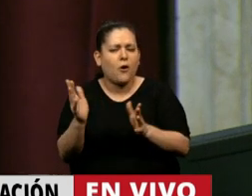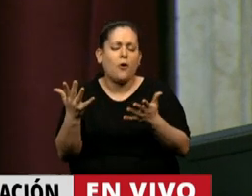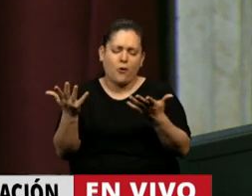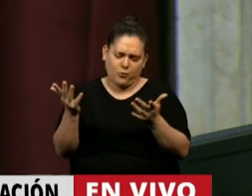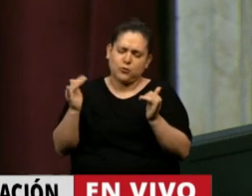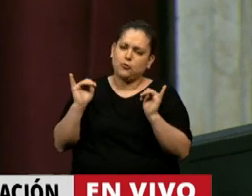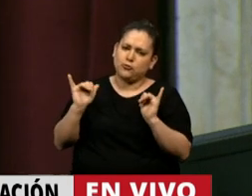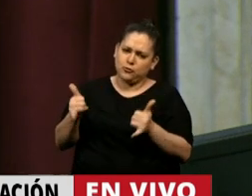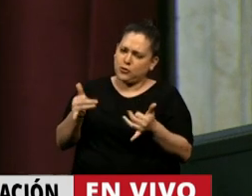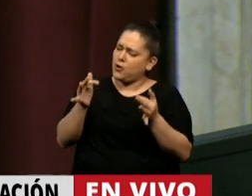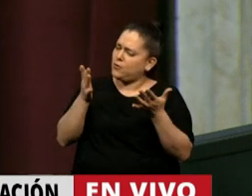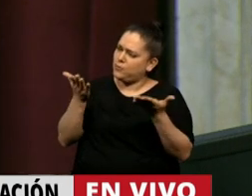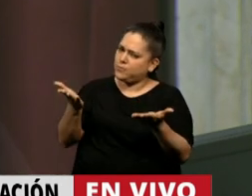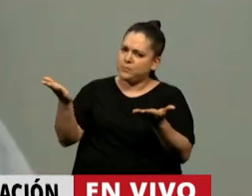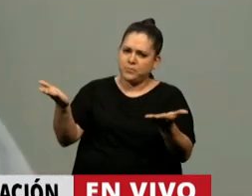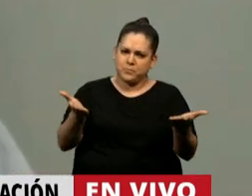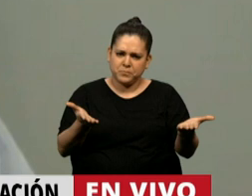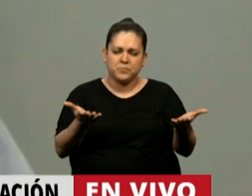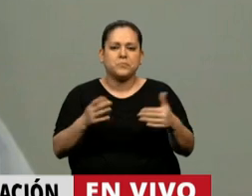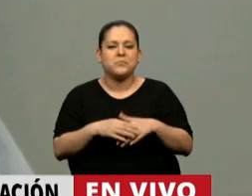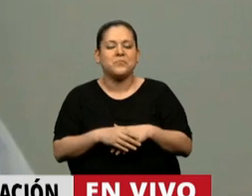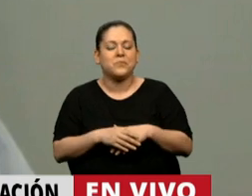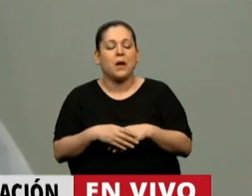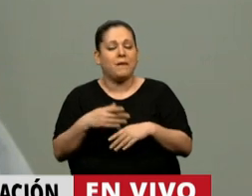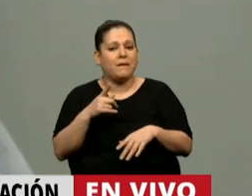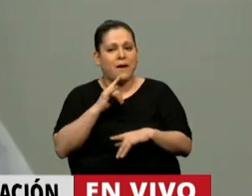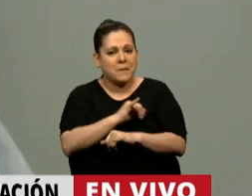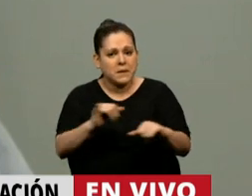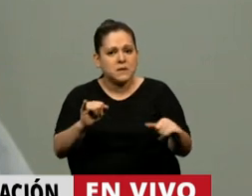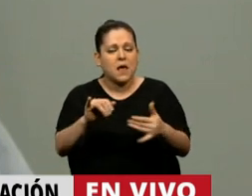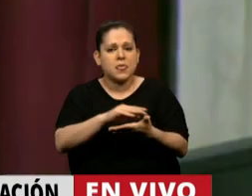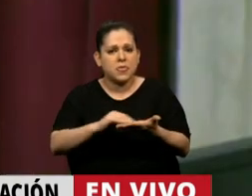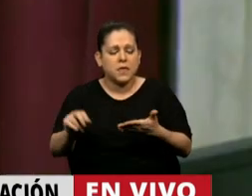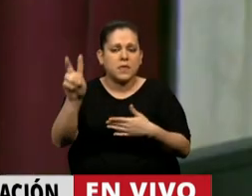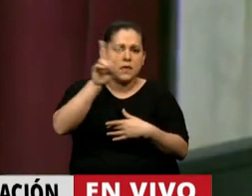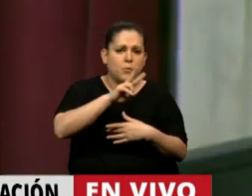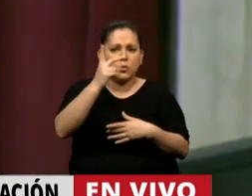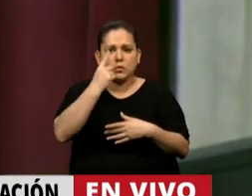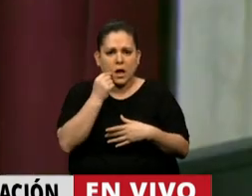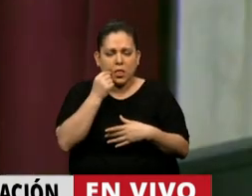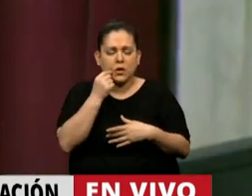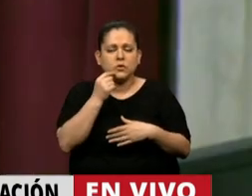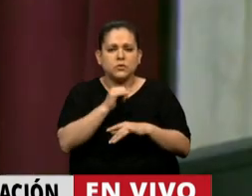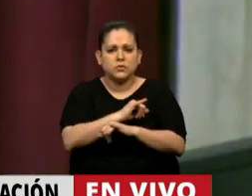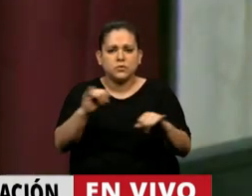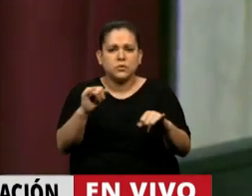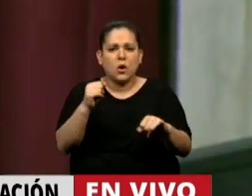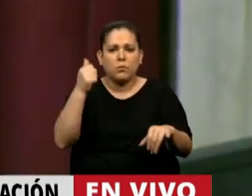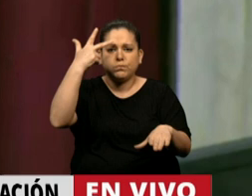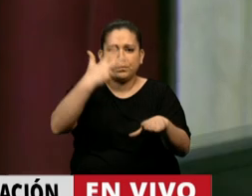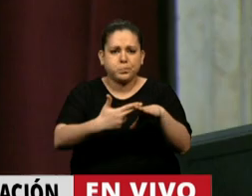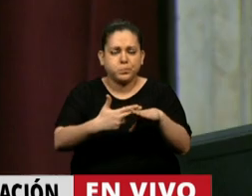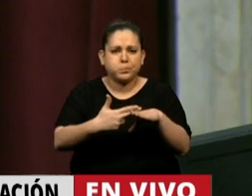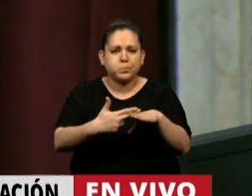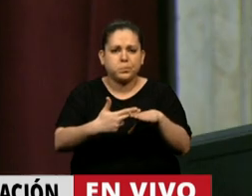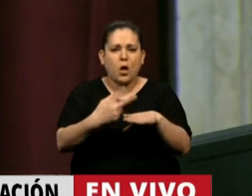presidente lo que usted diga para hacer voy a pedir a los señores diputados y diputadas un cuarto intermedio en